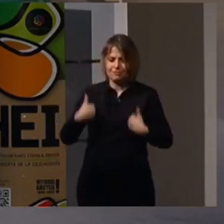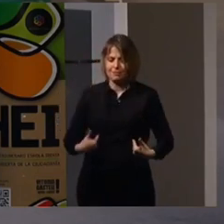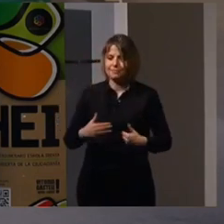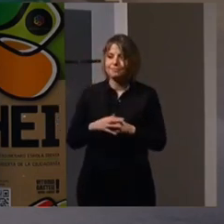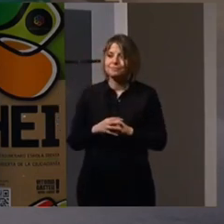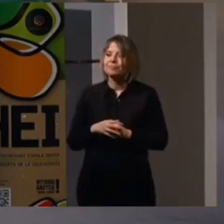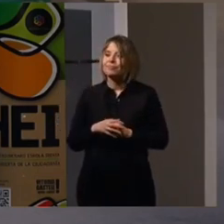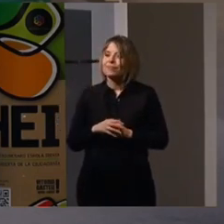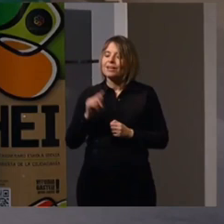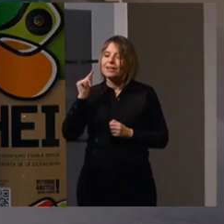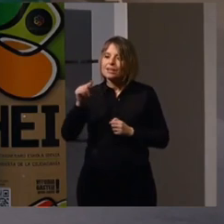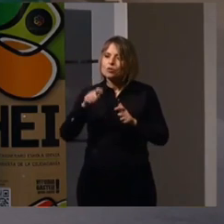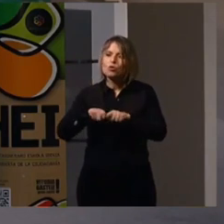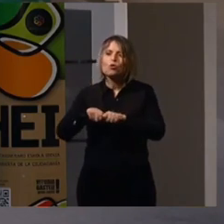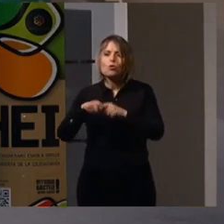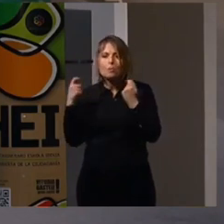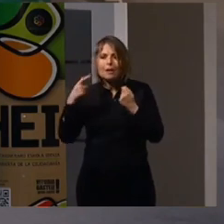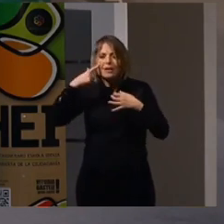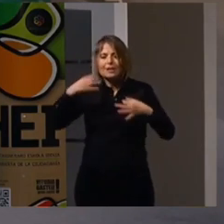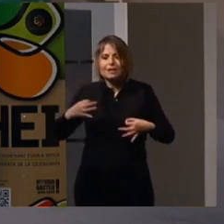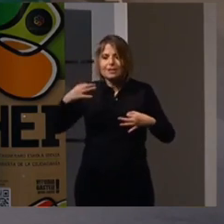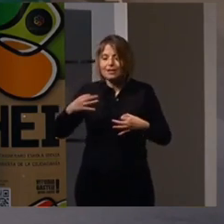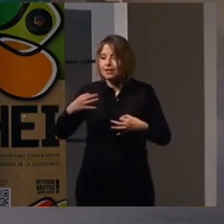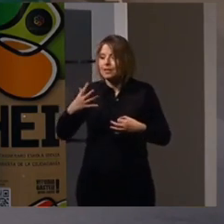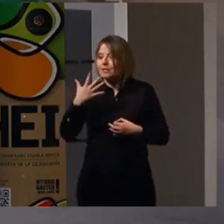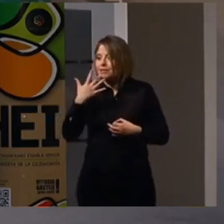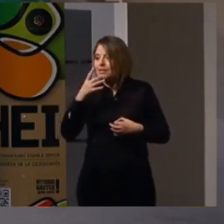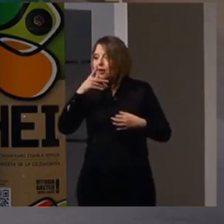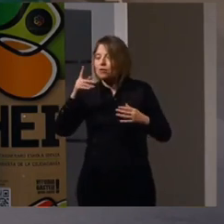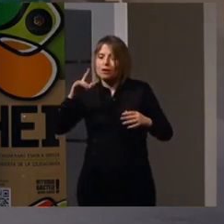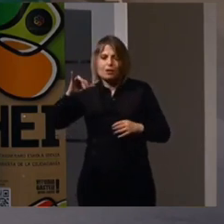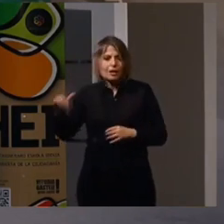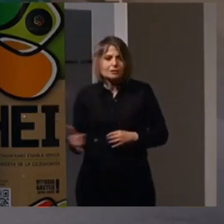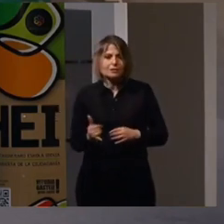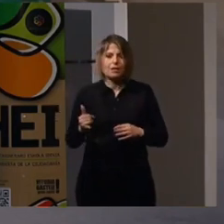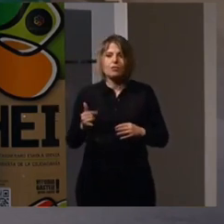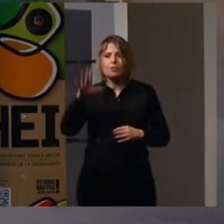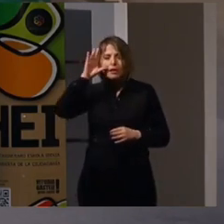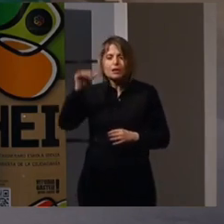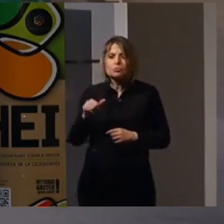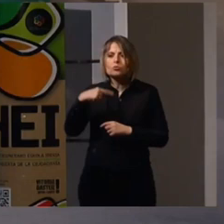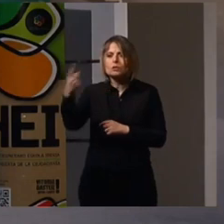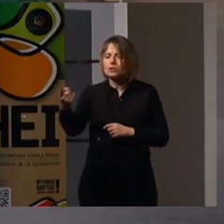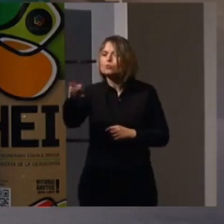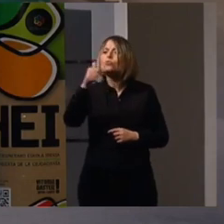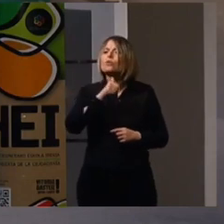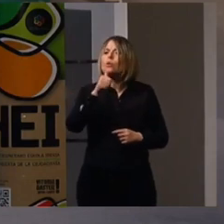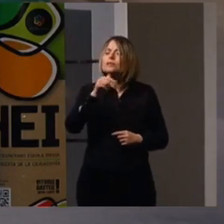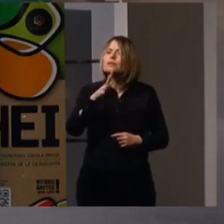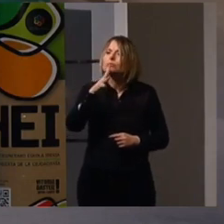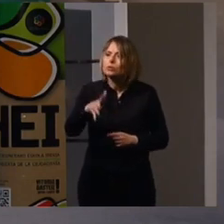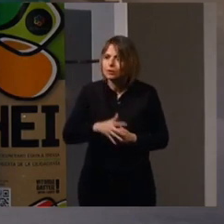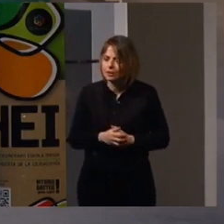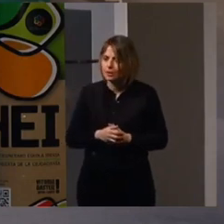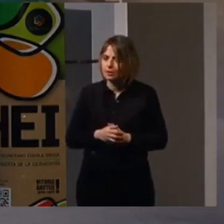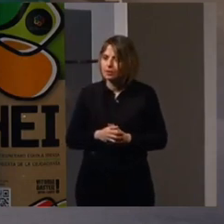eso permite romper rigideces y también que quien está atravesado de su momento vital escuche a otro decir, jolín, ¿y por qué toleras esto? ¿No?